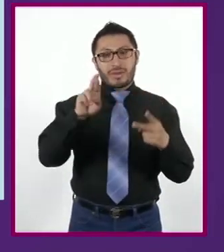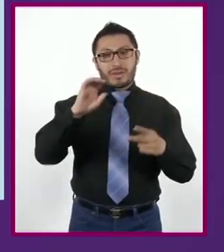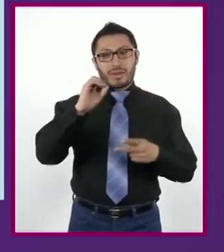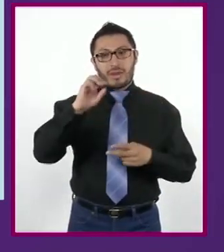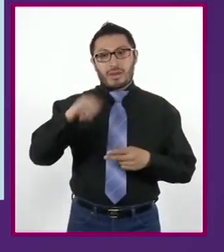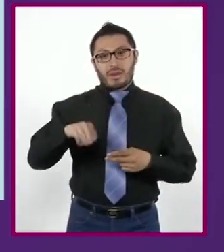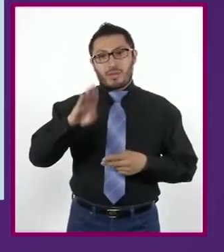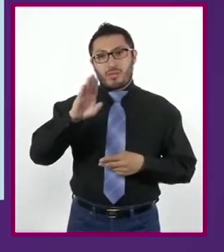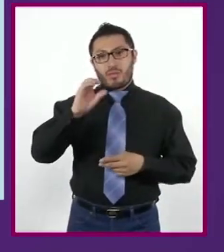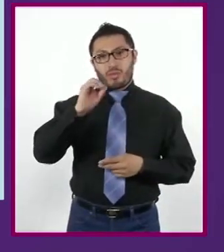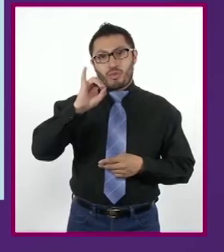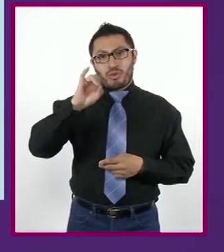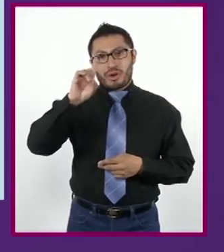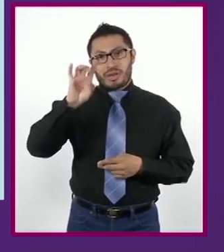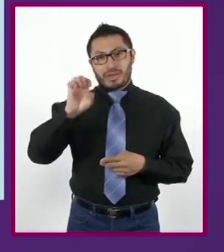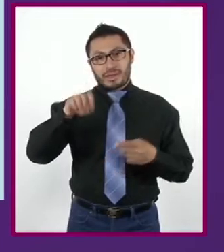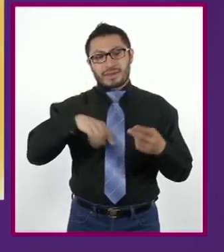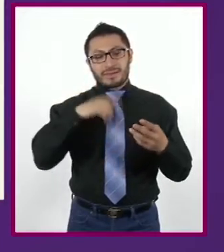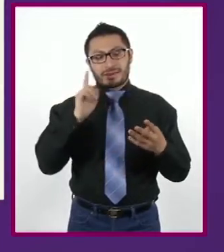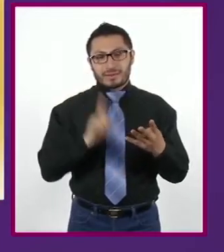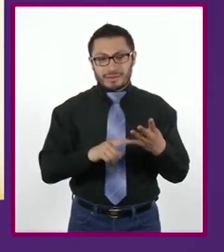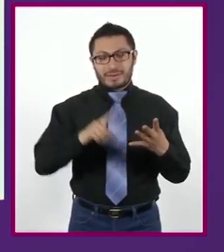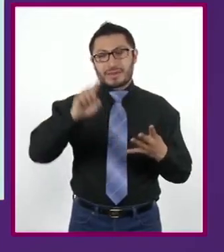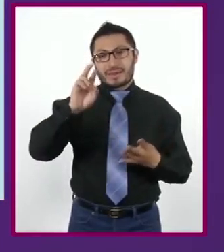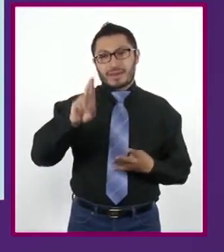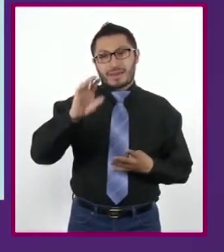romboide y rombo.